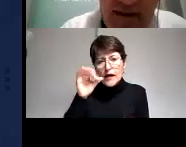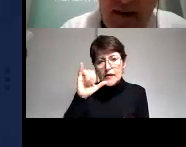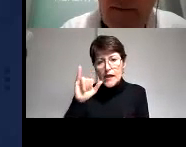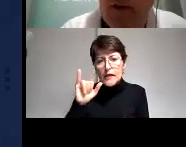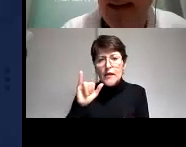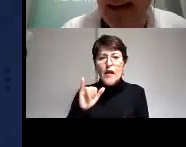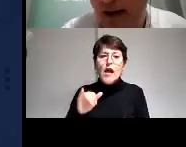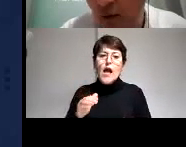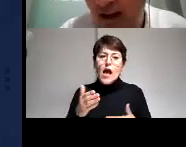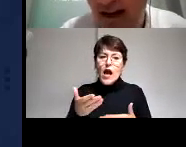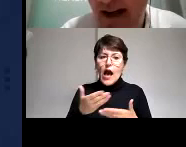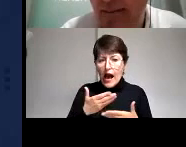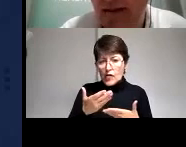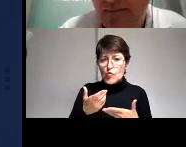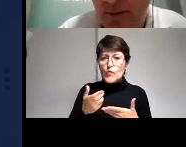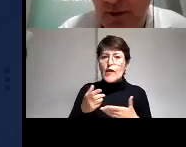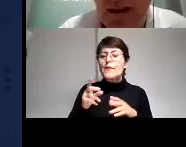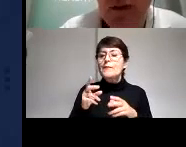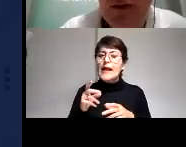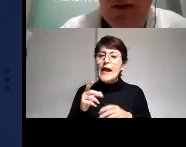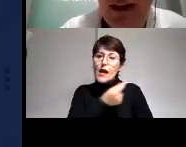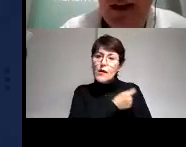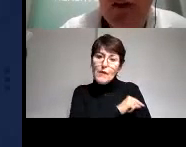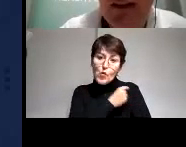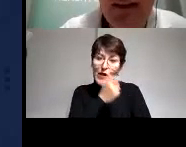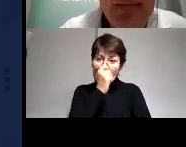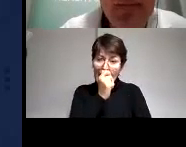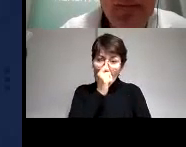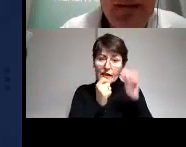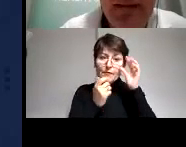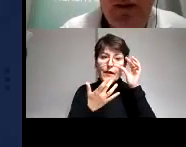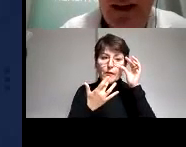mejora en ancianos la respuesta a la vacuna de la gripe, por lo tanto en todos aquellos